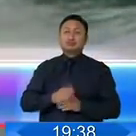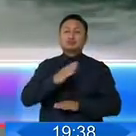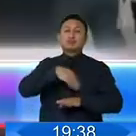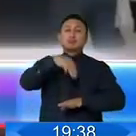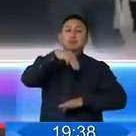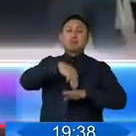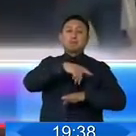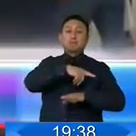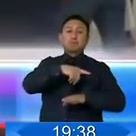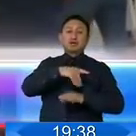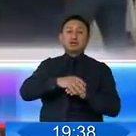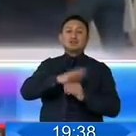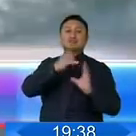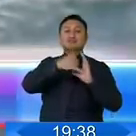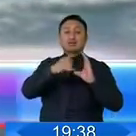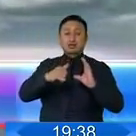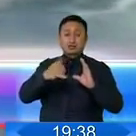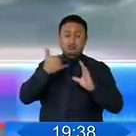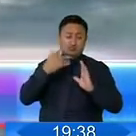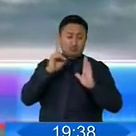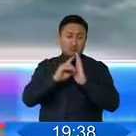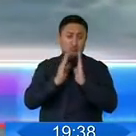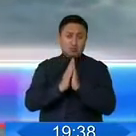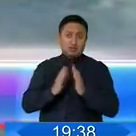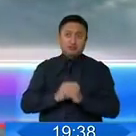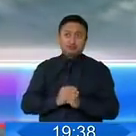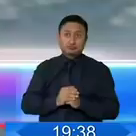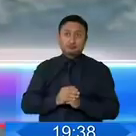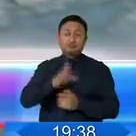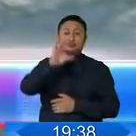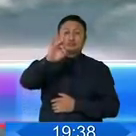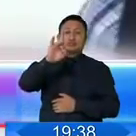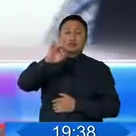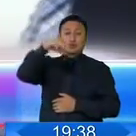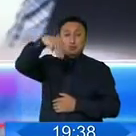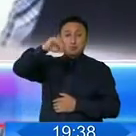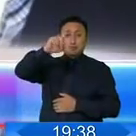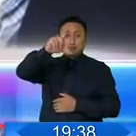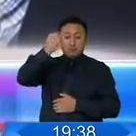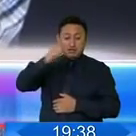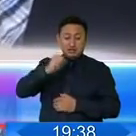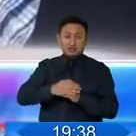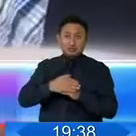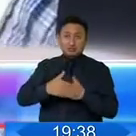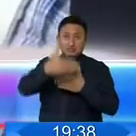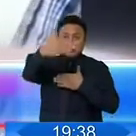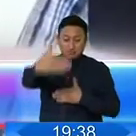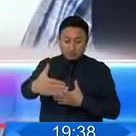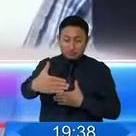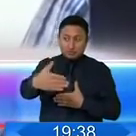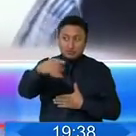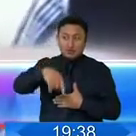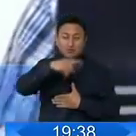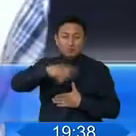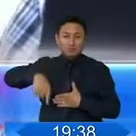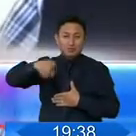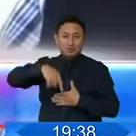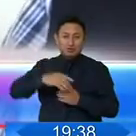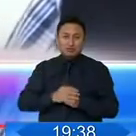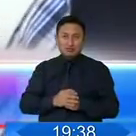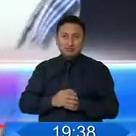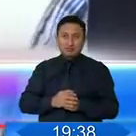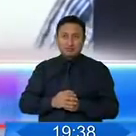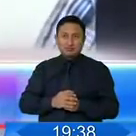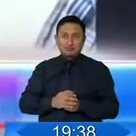Elena expusieron sus demandas. 8 millas es zona de reserva. El barco industrial se está, o sea, no está,